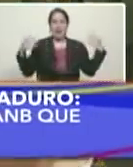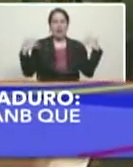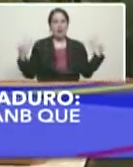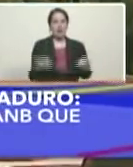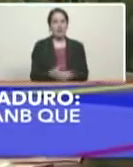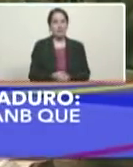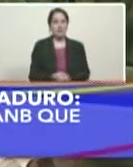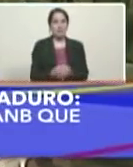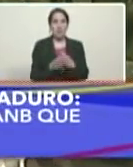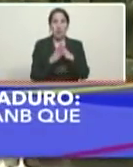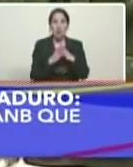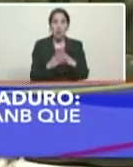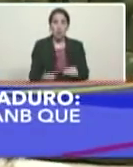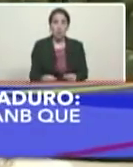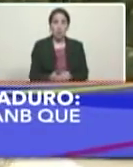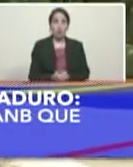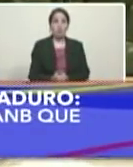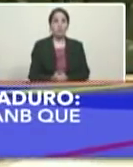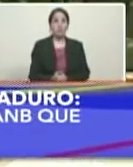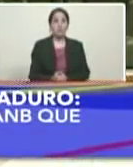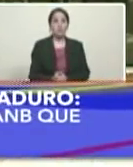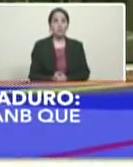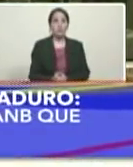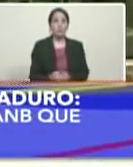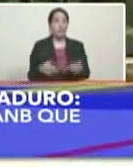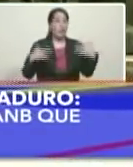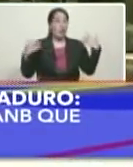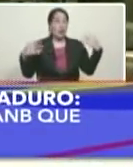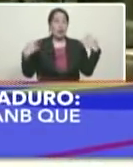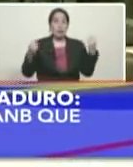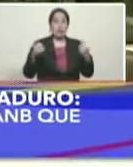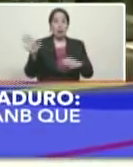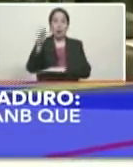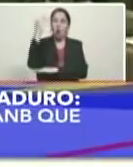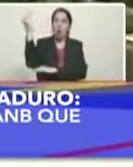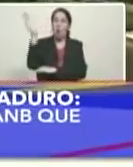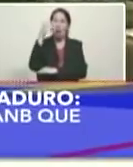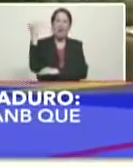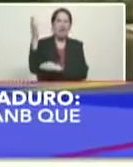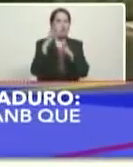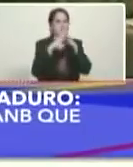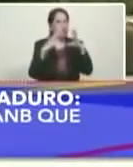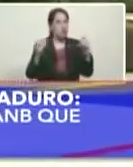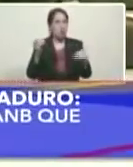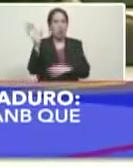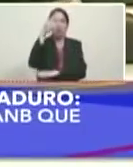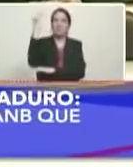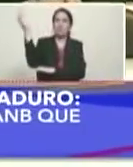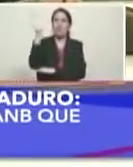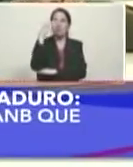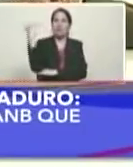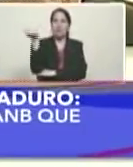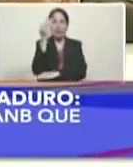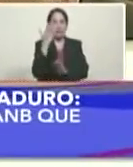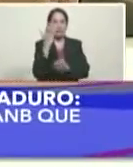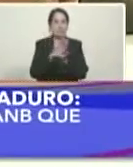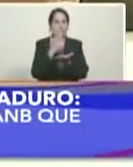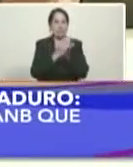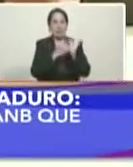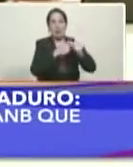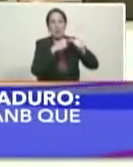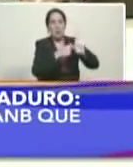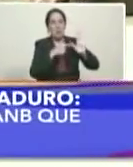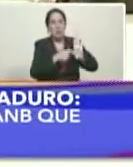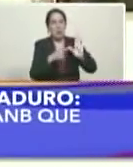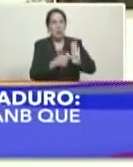todo con mucho colorido nuestra bandera nacional en todo lo que hagamos nuestra bandera cada movimiento